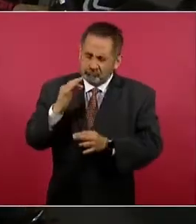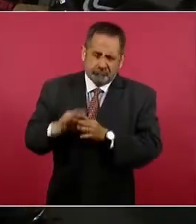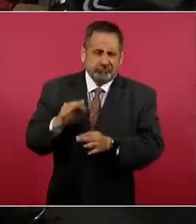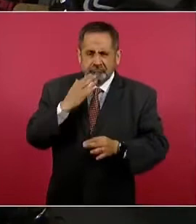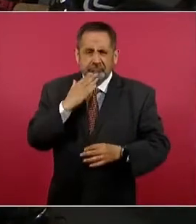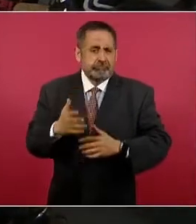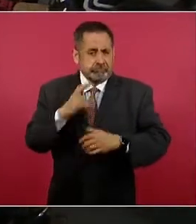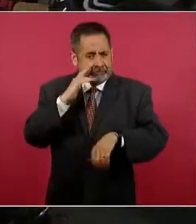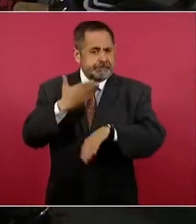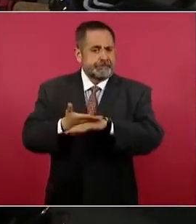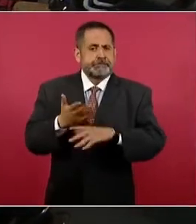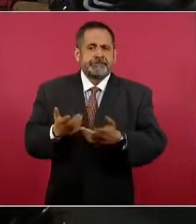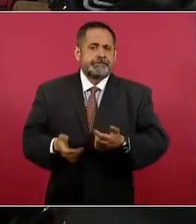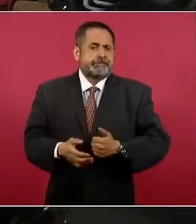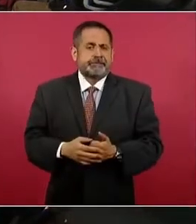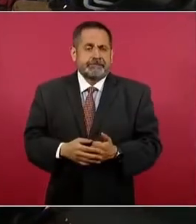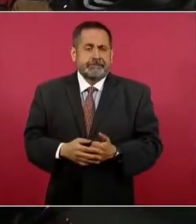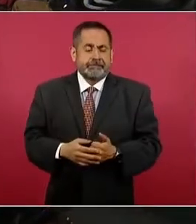Es